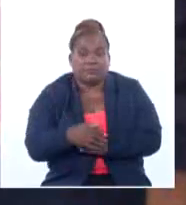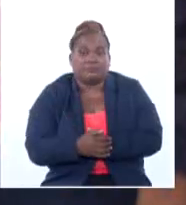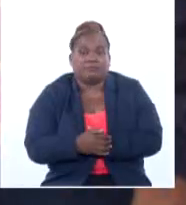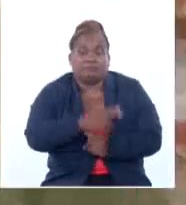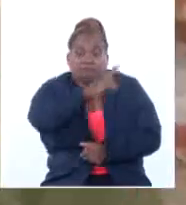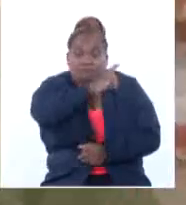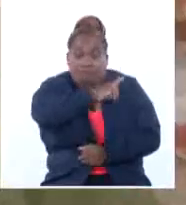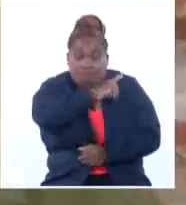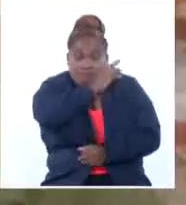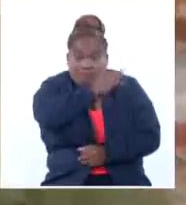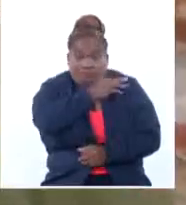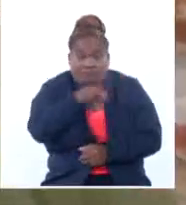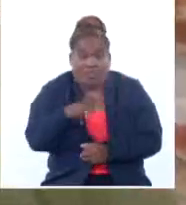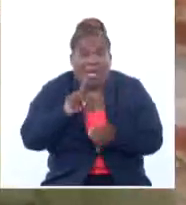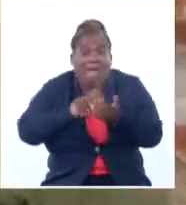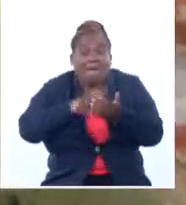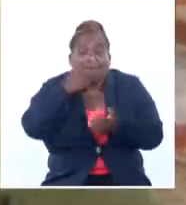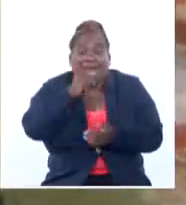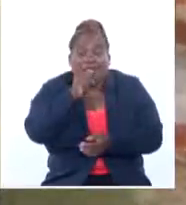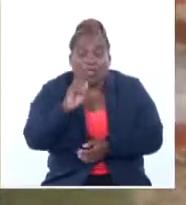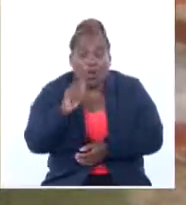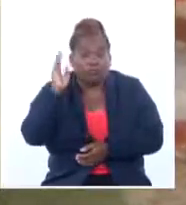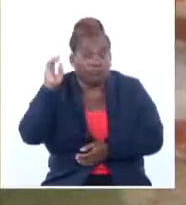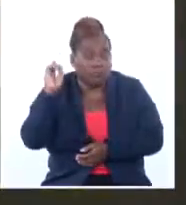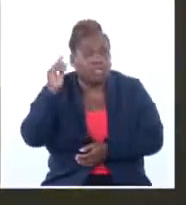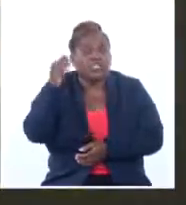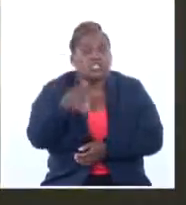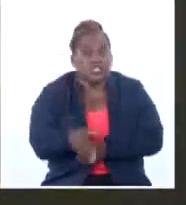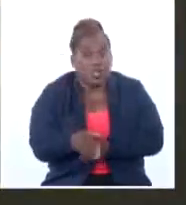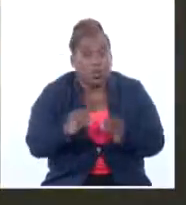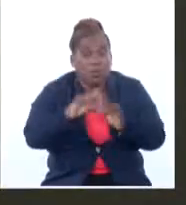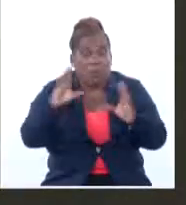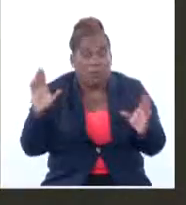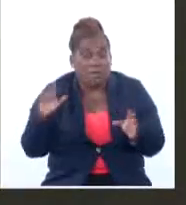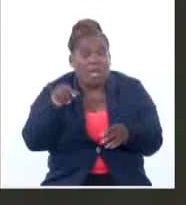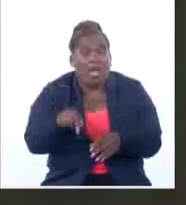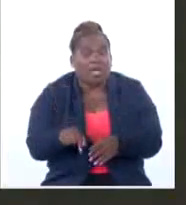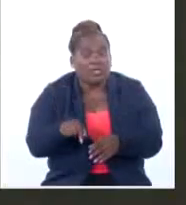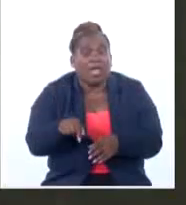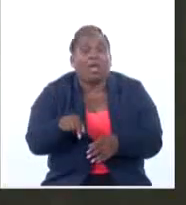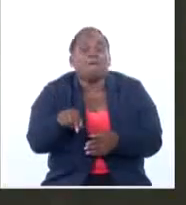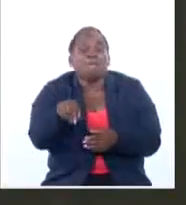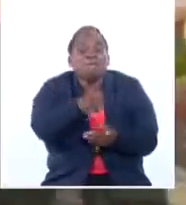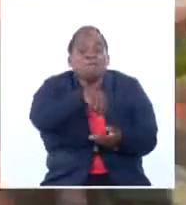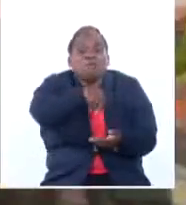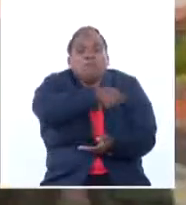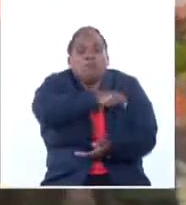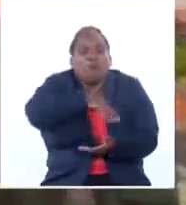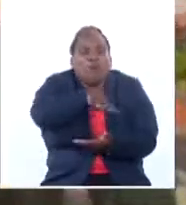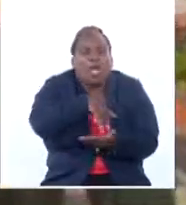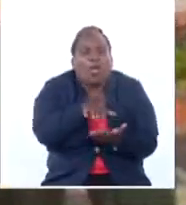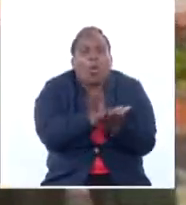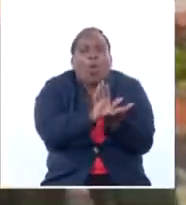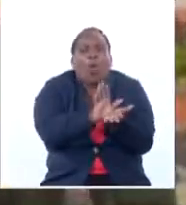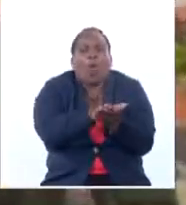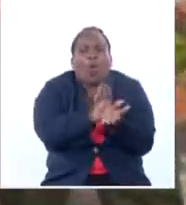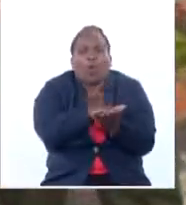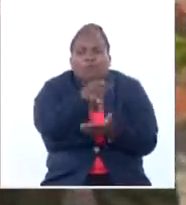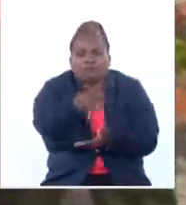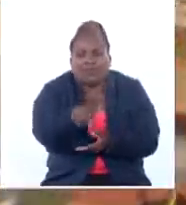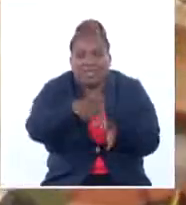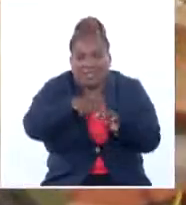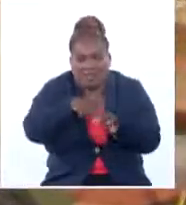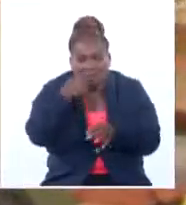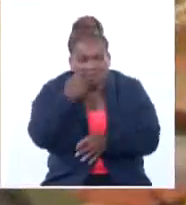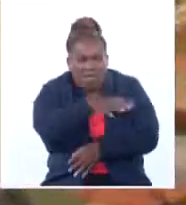El general de división Ramón Pardo Guerra llegó en la mañana de este martes hasta el sureño poblado de Cocodrilo para comprobar in situ la marcha de la recuperación en esa